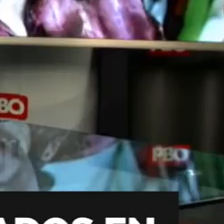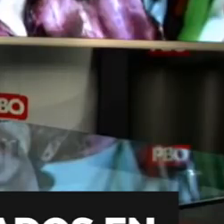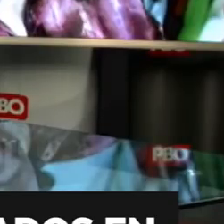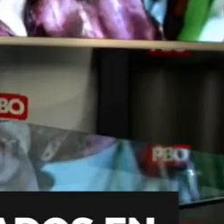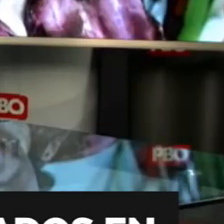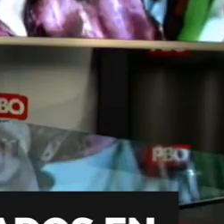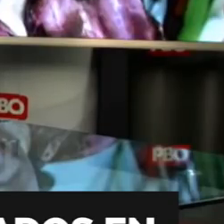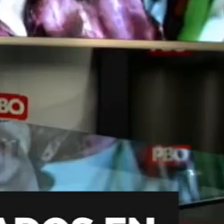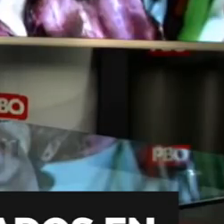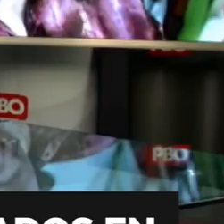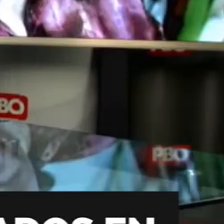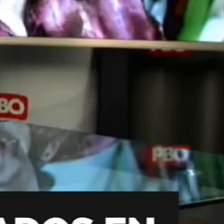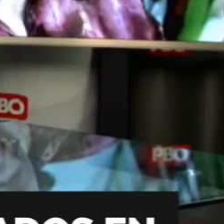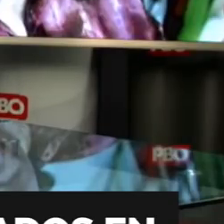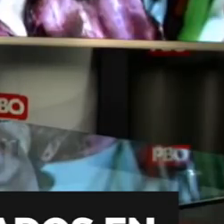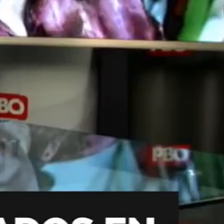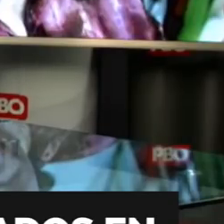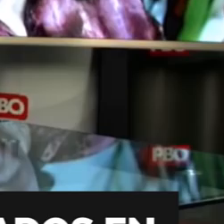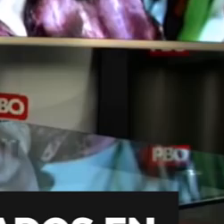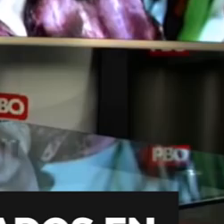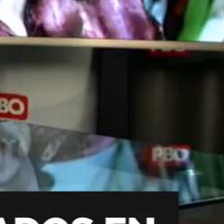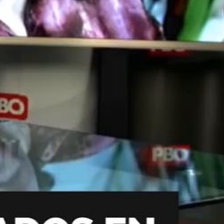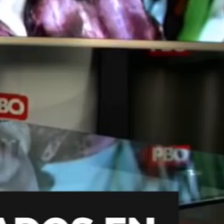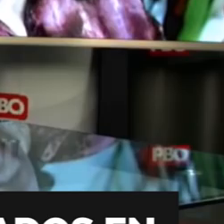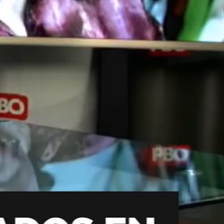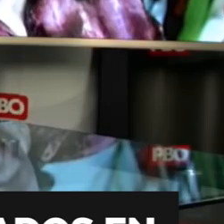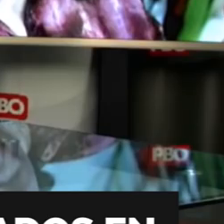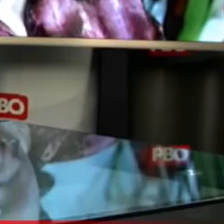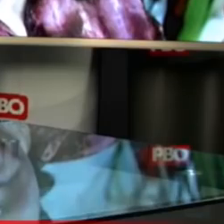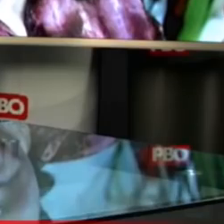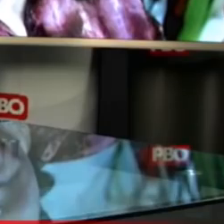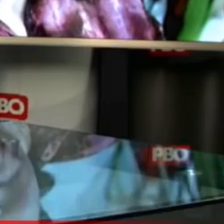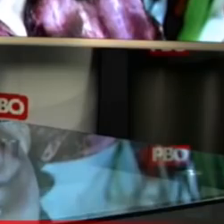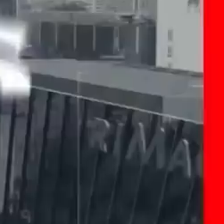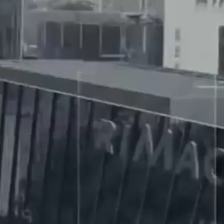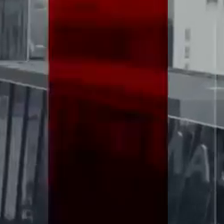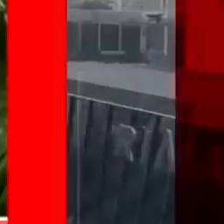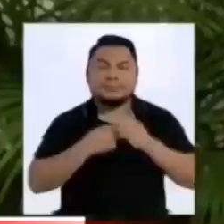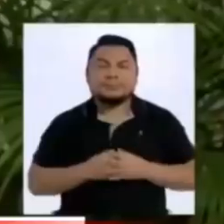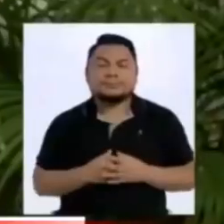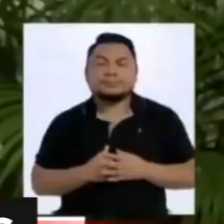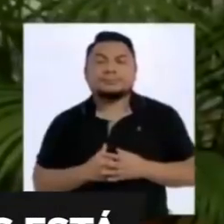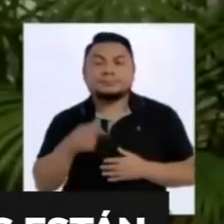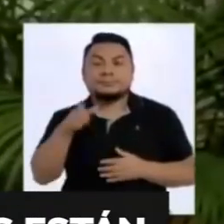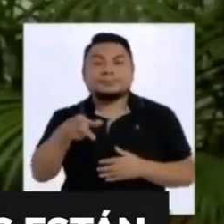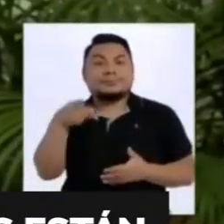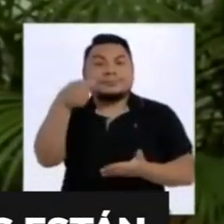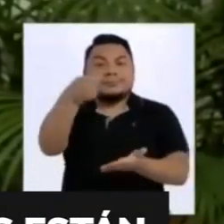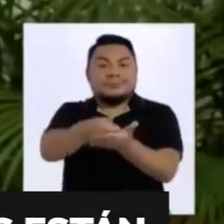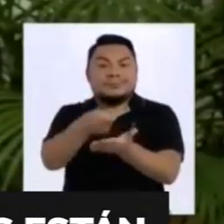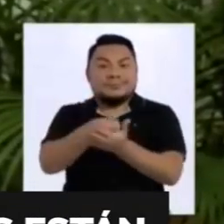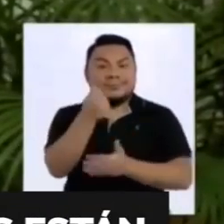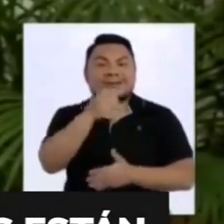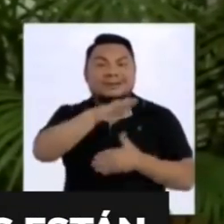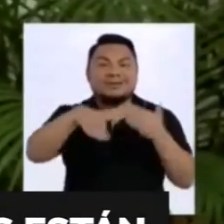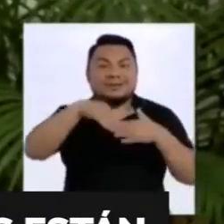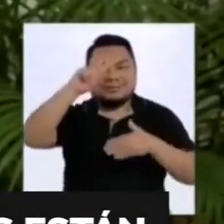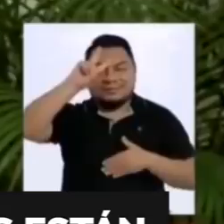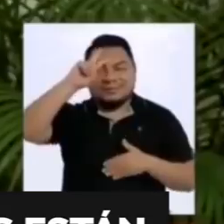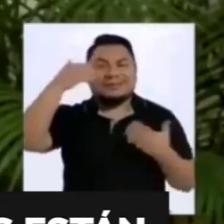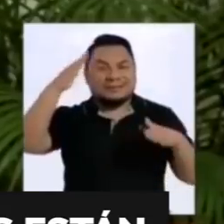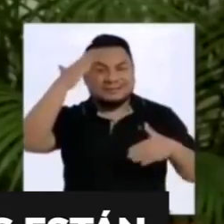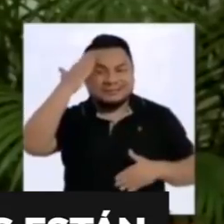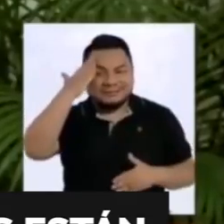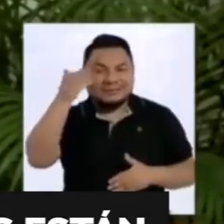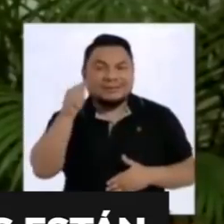Escuchemos a la ministra con detenimiento y póngase a pensar en todas las consecuencias de los hechos. Miren. El bono, como ya todo el país sabe, por la